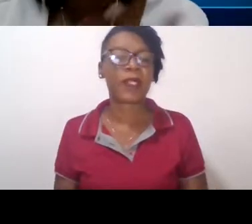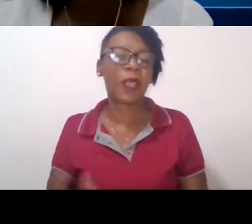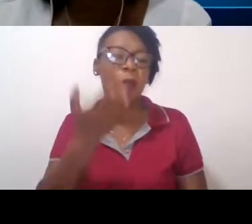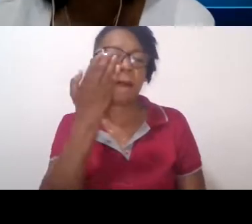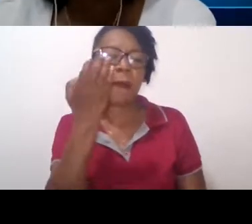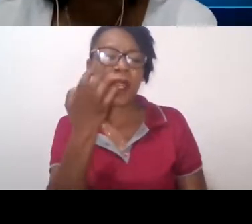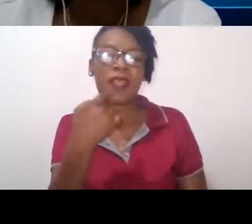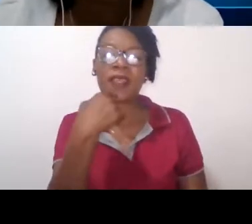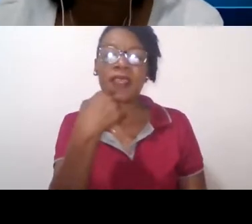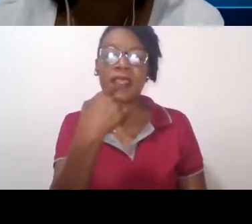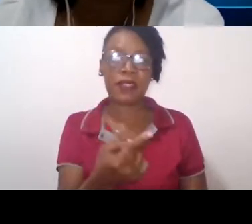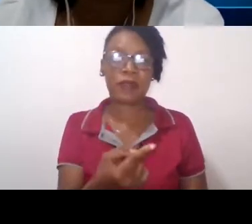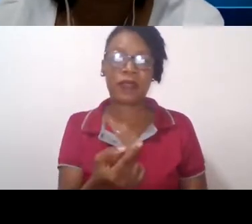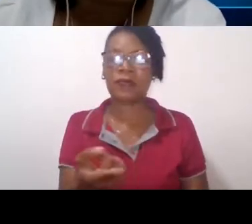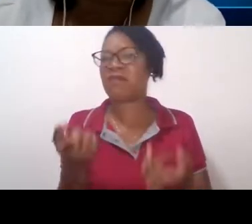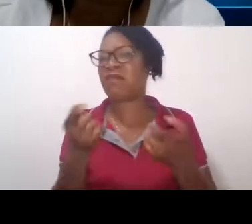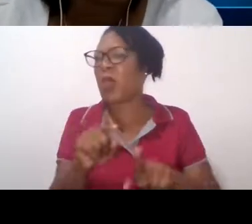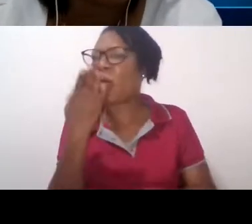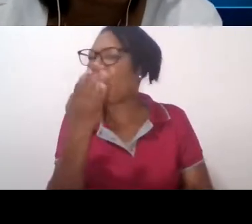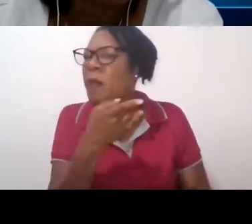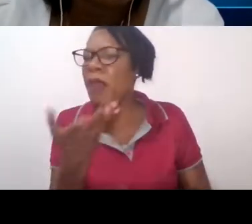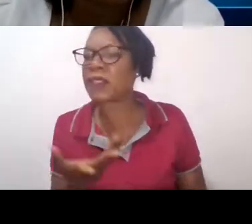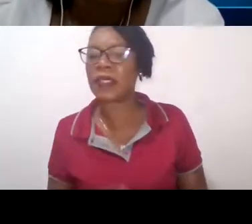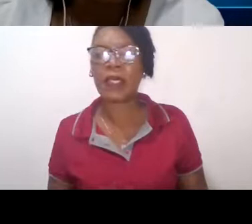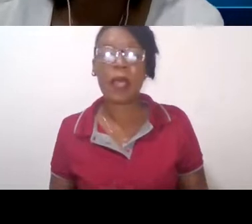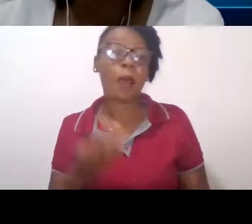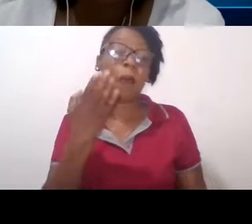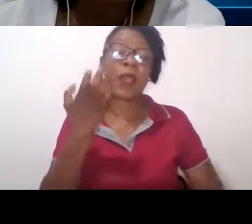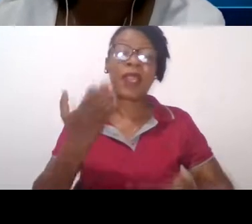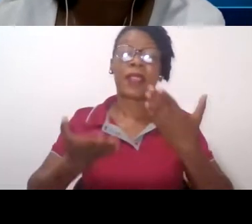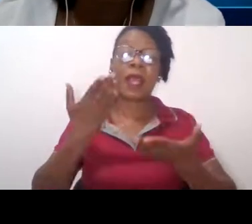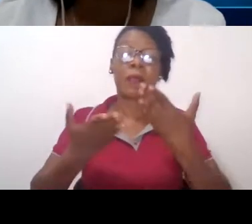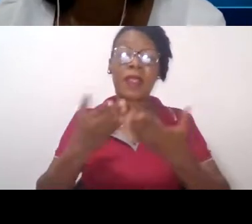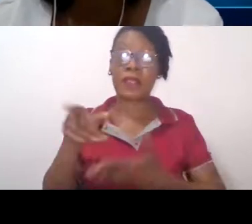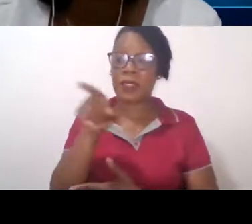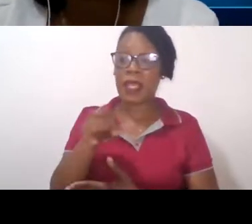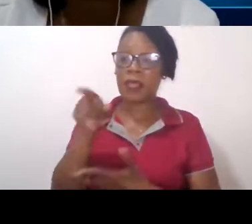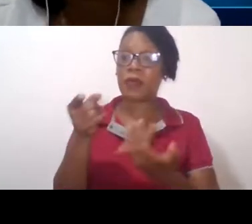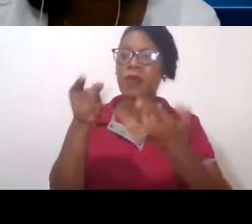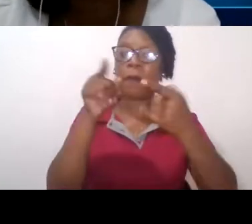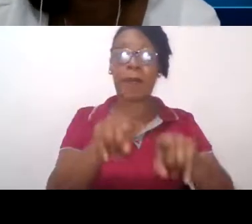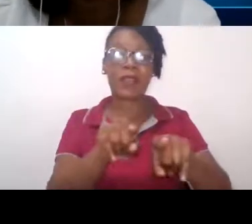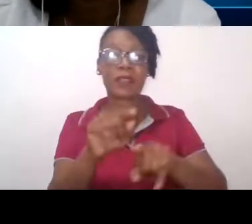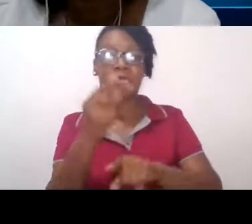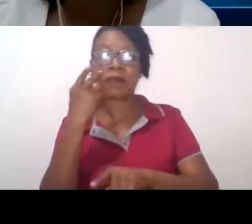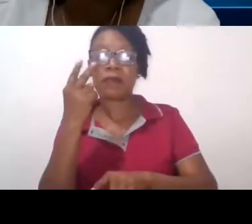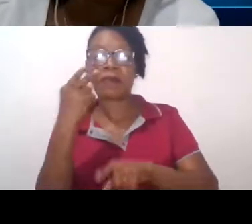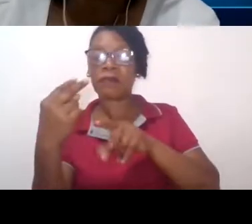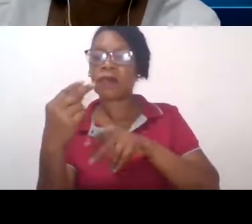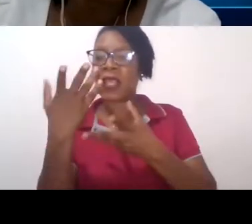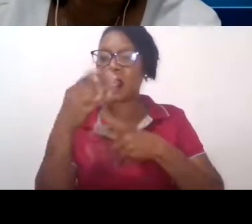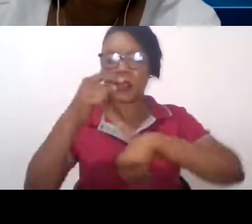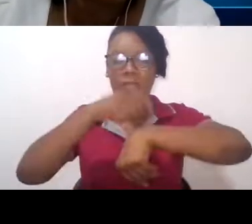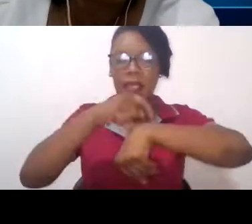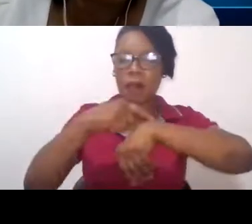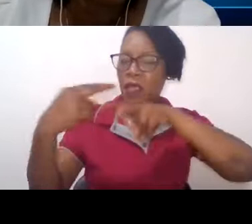¿por qué decimos que pasa eso? Bueno, muchas veces puede ser porque ellos pasan menos tiempo mirando a los ojos y se centran